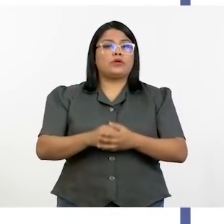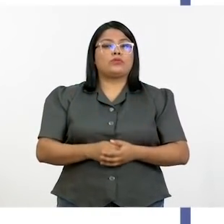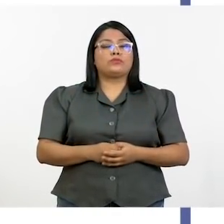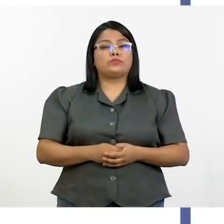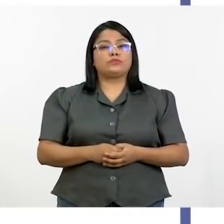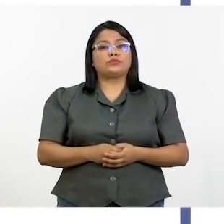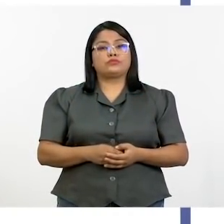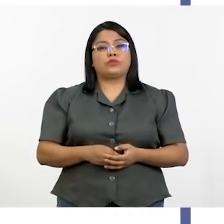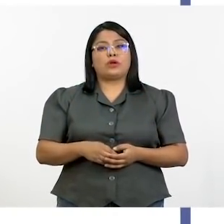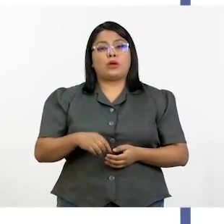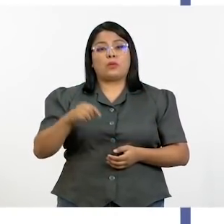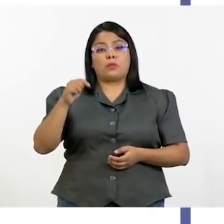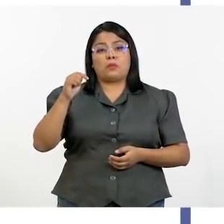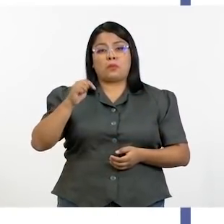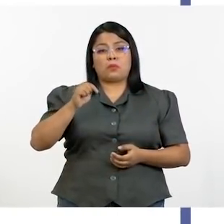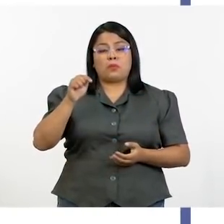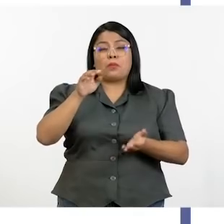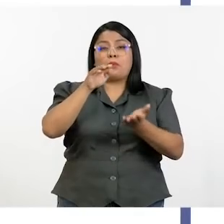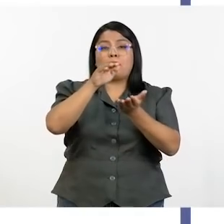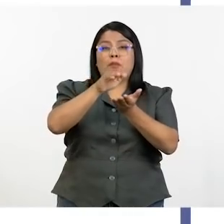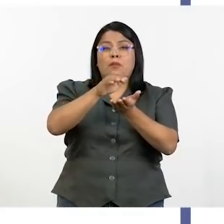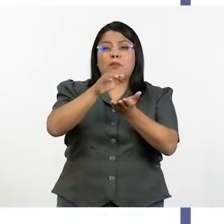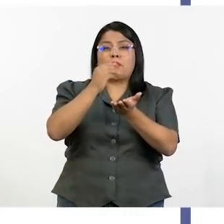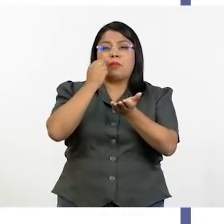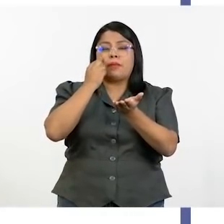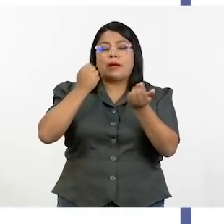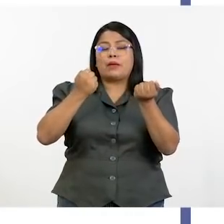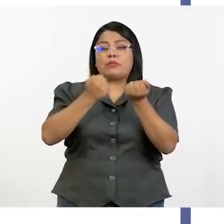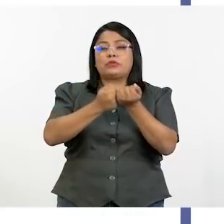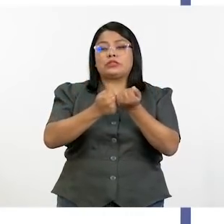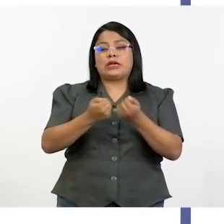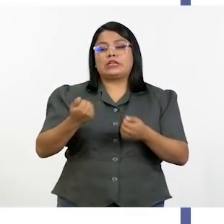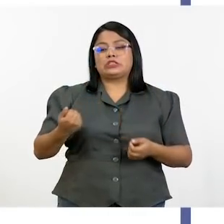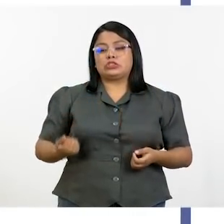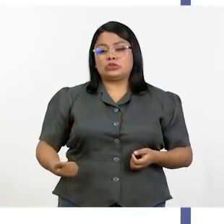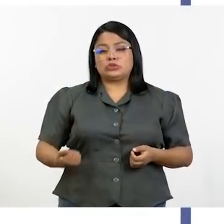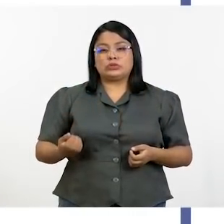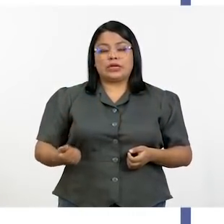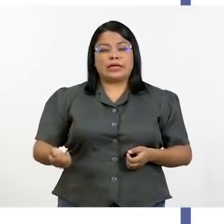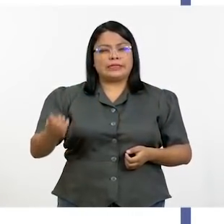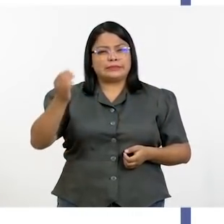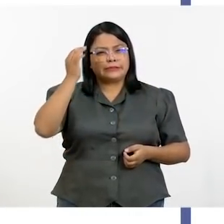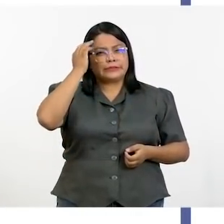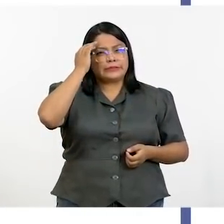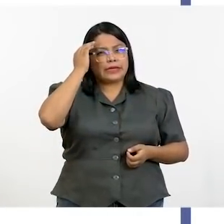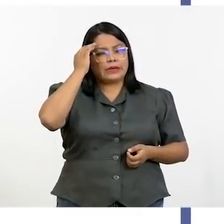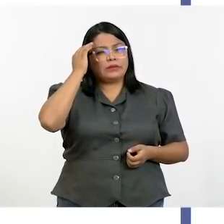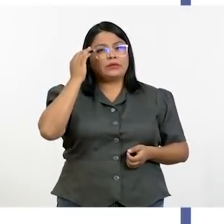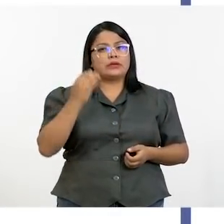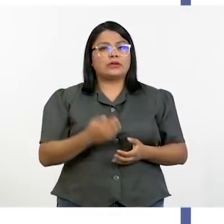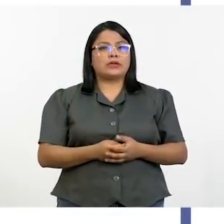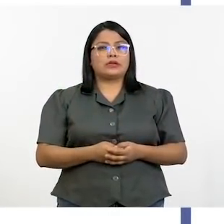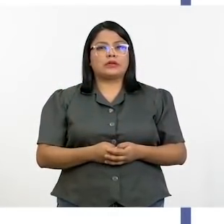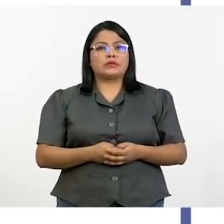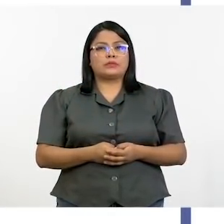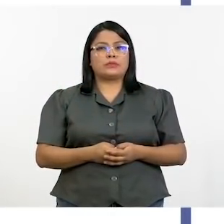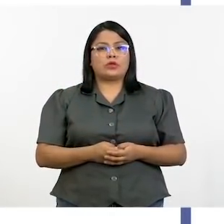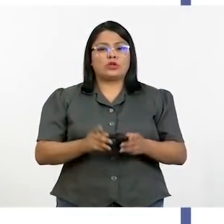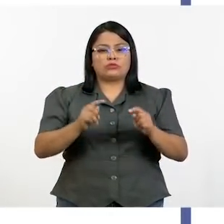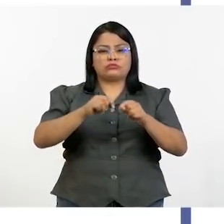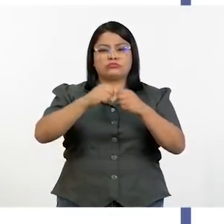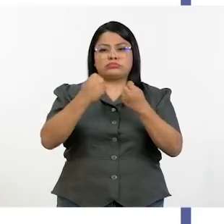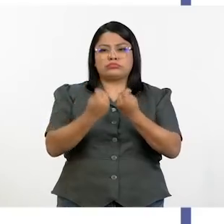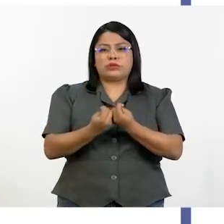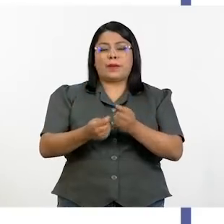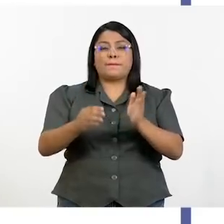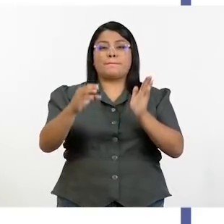en esta unidad se hace énfasis en ayudar al estudiantado a familiarizarse y reconocer los tipos